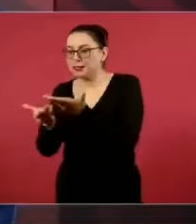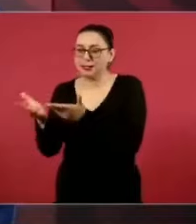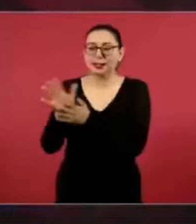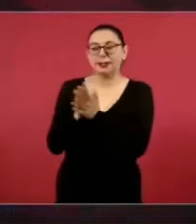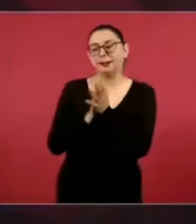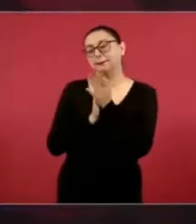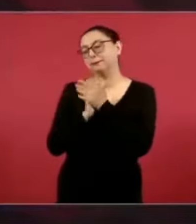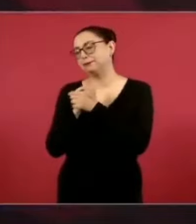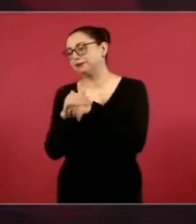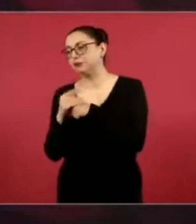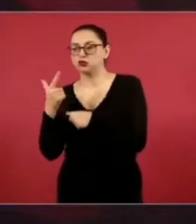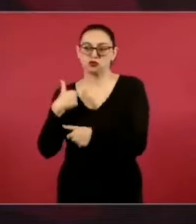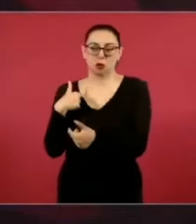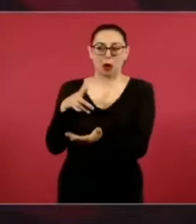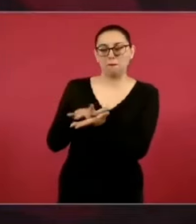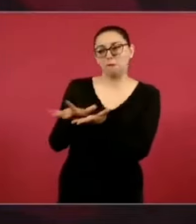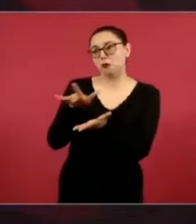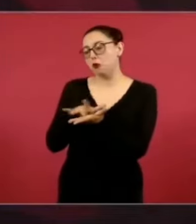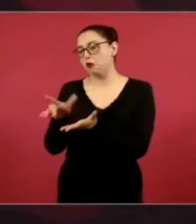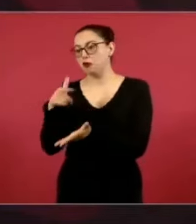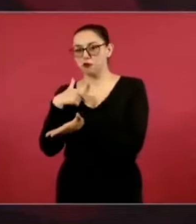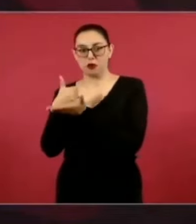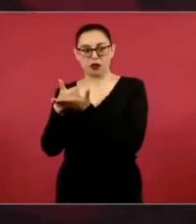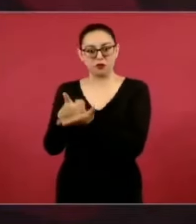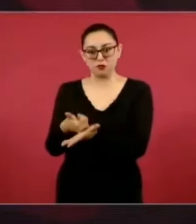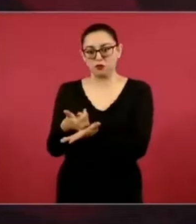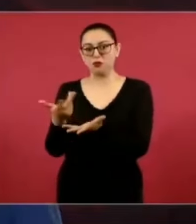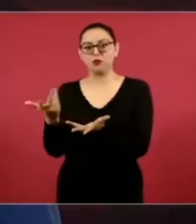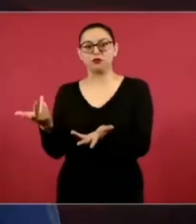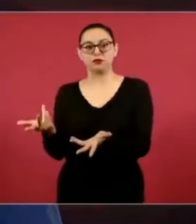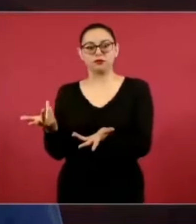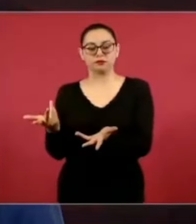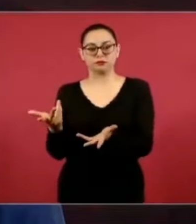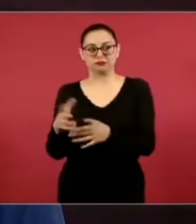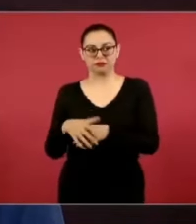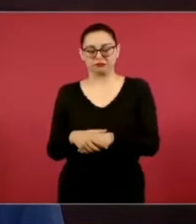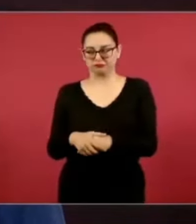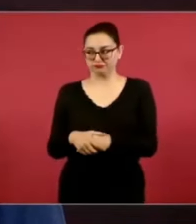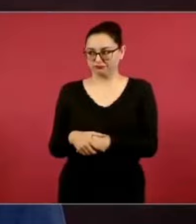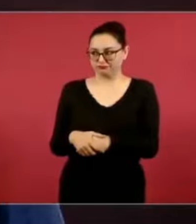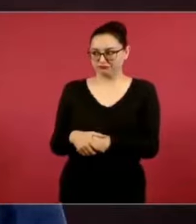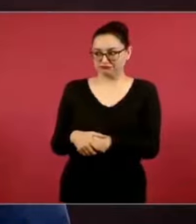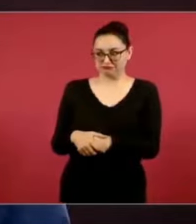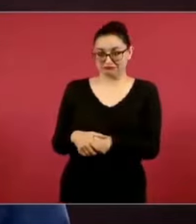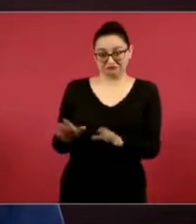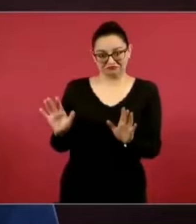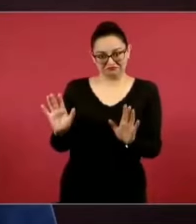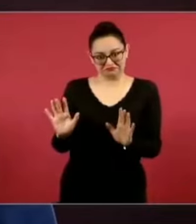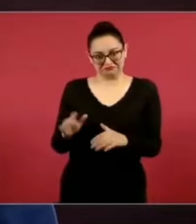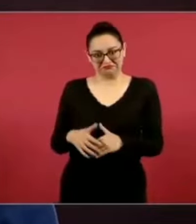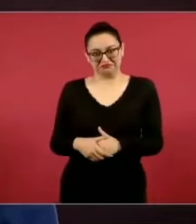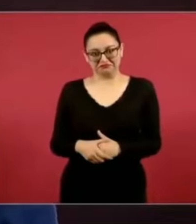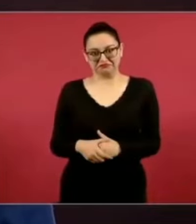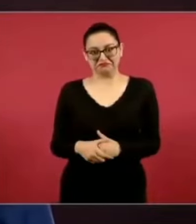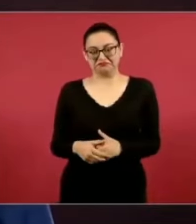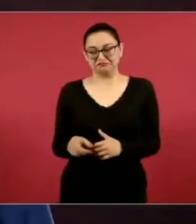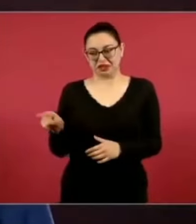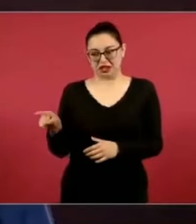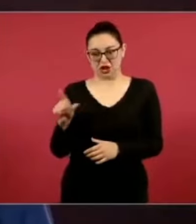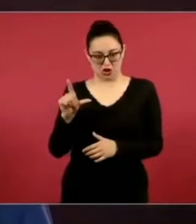los trabajadores. Y claro que es libre, ¿no?, de hacerlo, pero yo le recordaría al señor